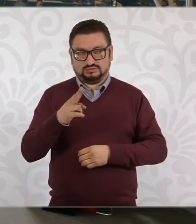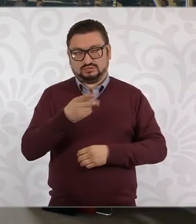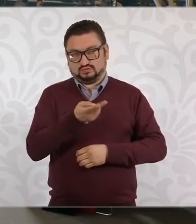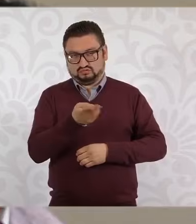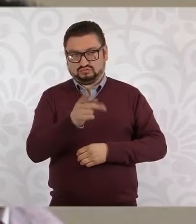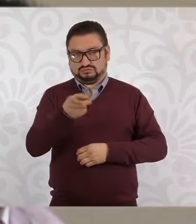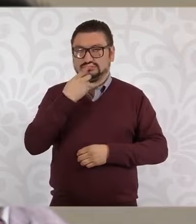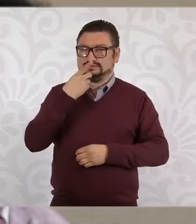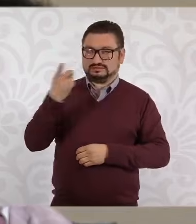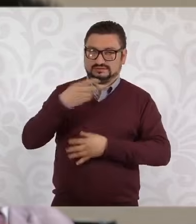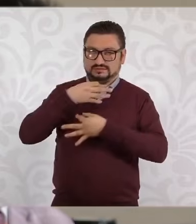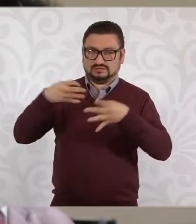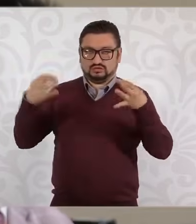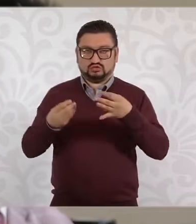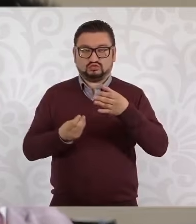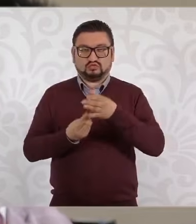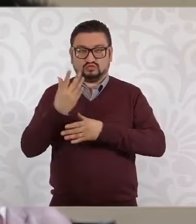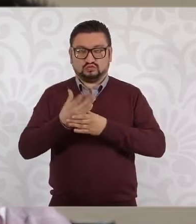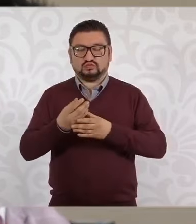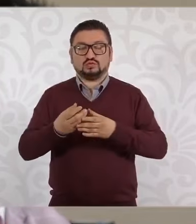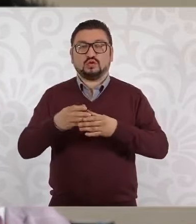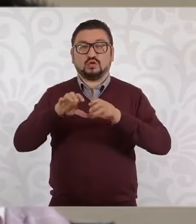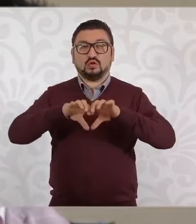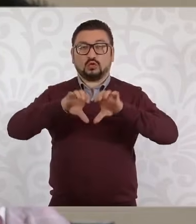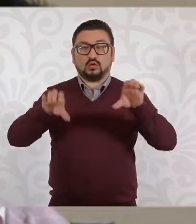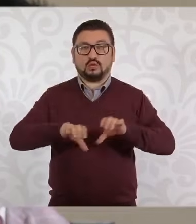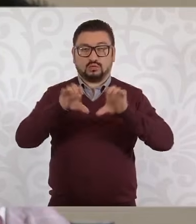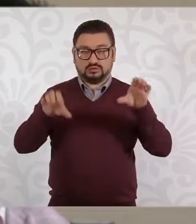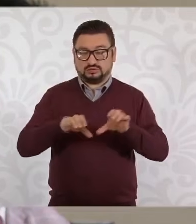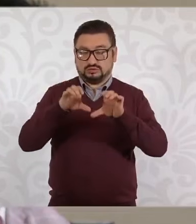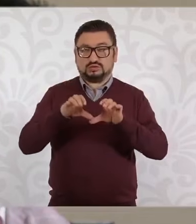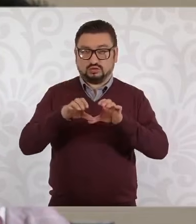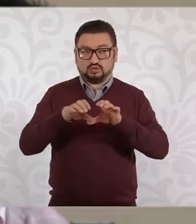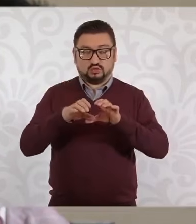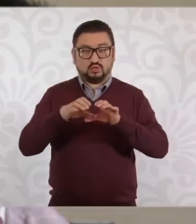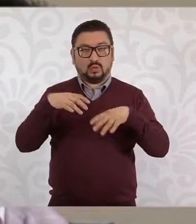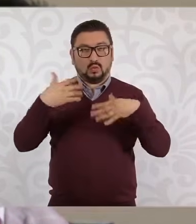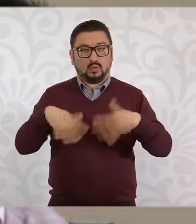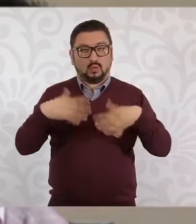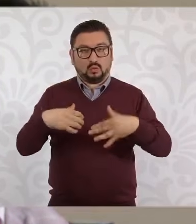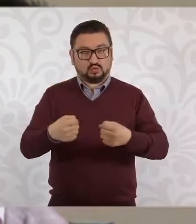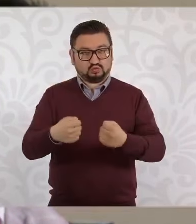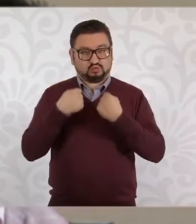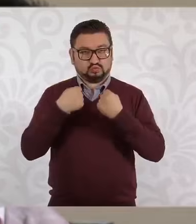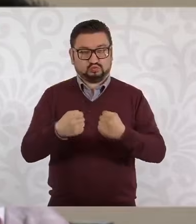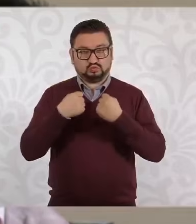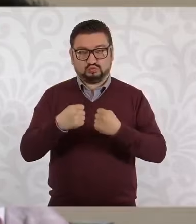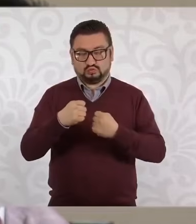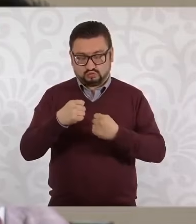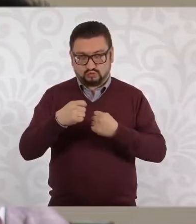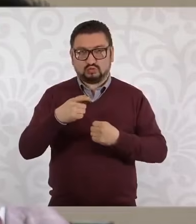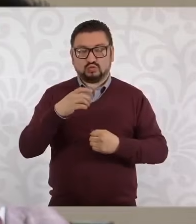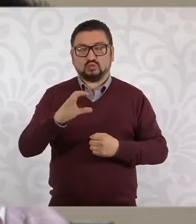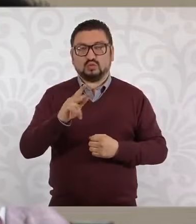la noticia de la supercomputadora que se está realizando, Coatlicue, ¿sí? Que será una supercomputadora pública